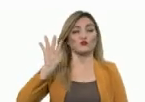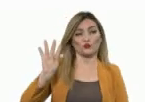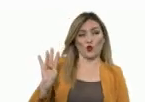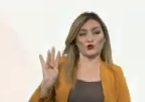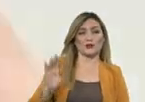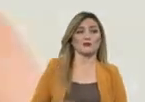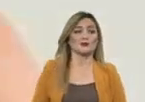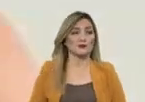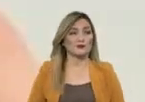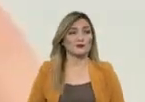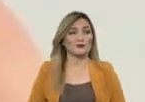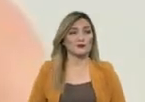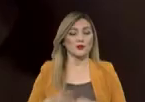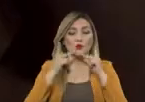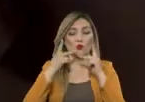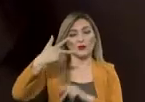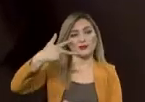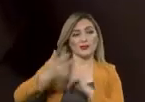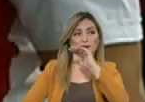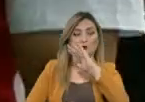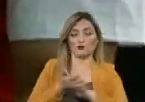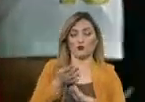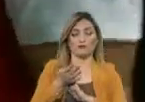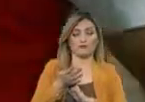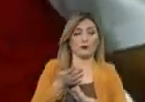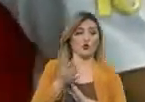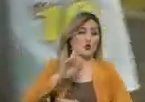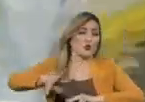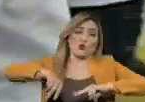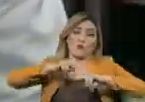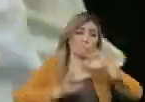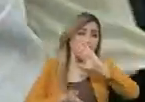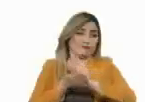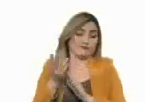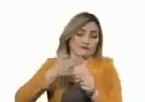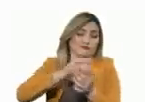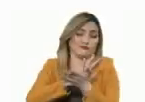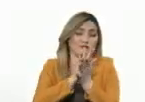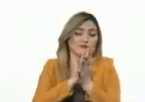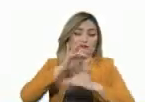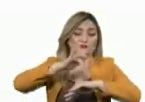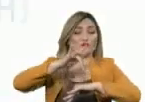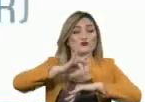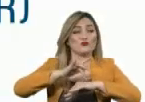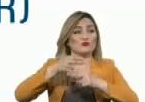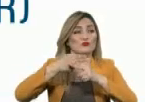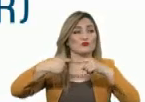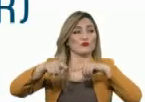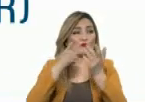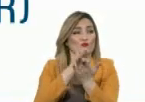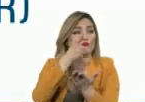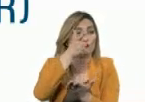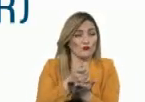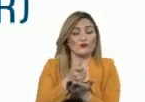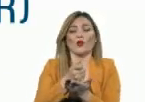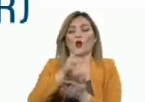Gabriela Pazmiño. Es público que tres de ellos salieron del país por vías regulares, por lo que no asistirán. Están citados también el ex jefe de compras del